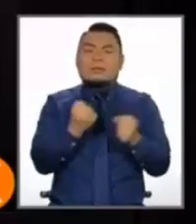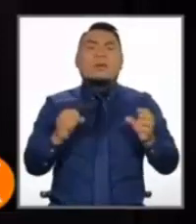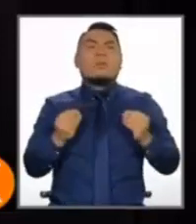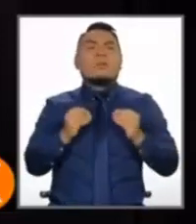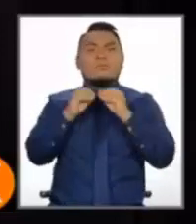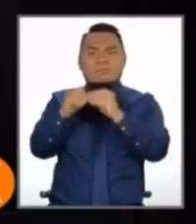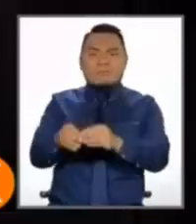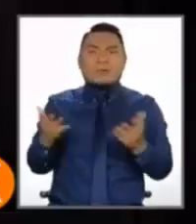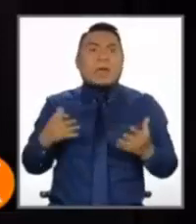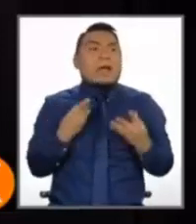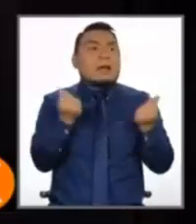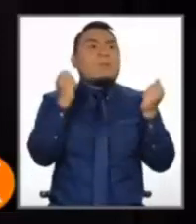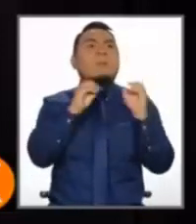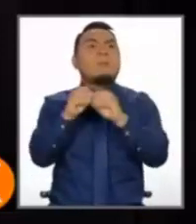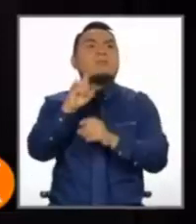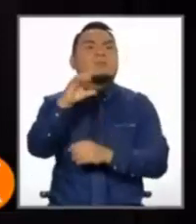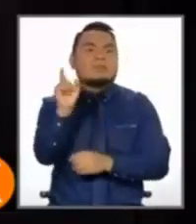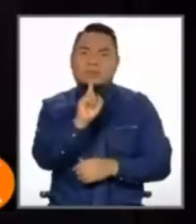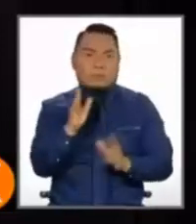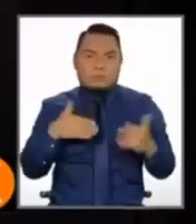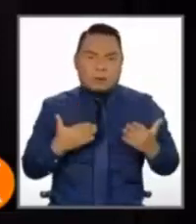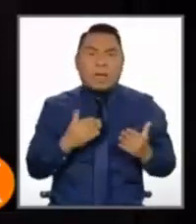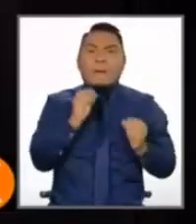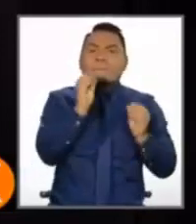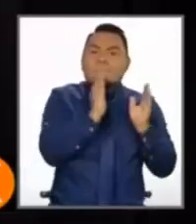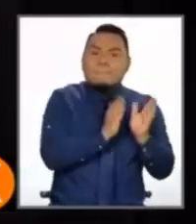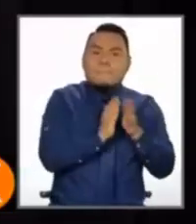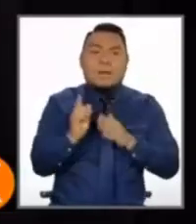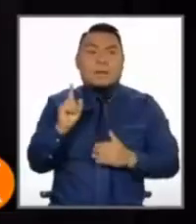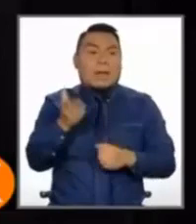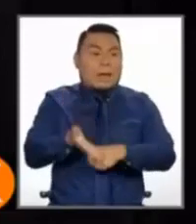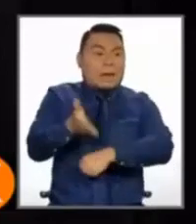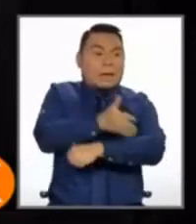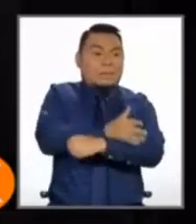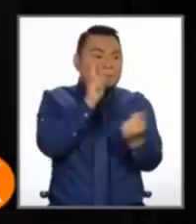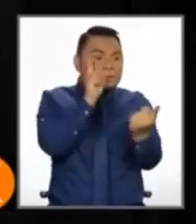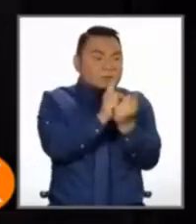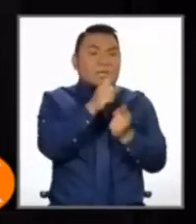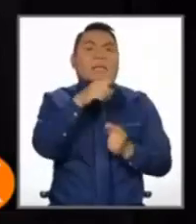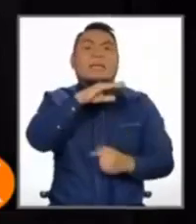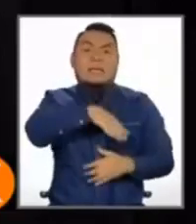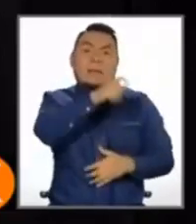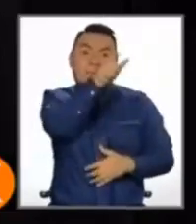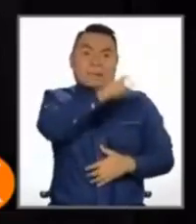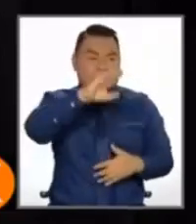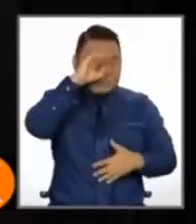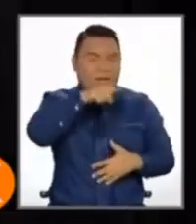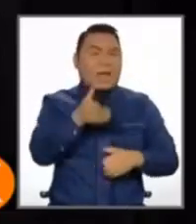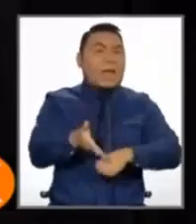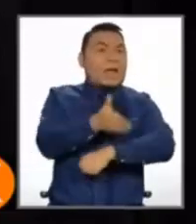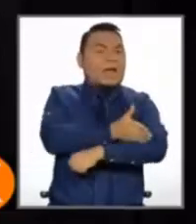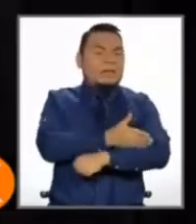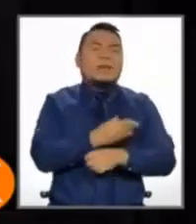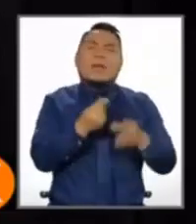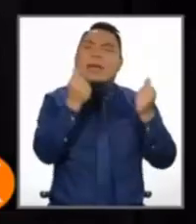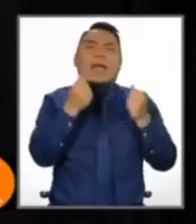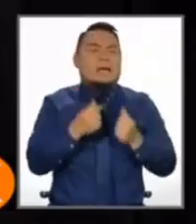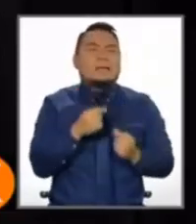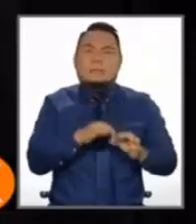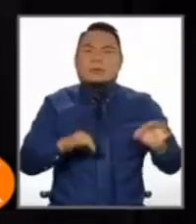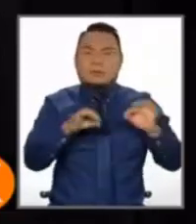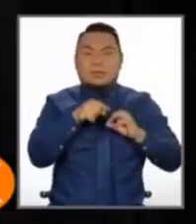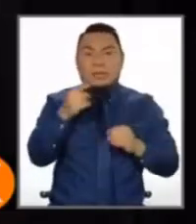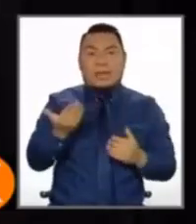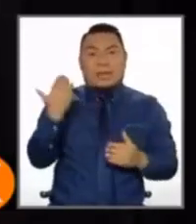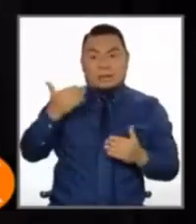posible implementarlas de la noche a la mañana. El primer nivel de atención es fundamental. Mañana, pasado y en el